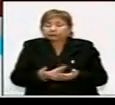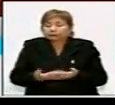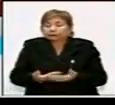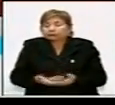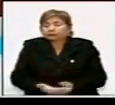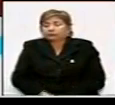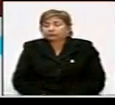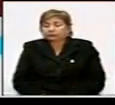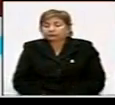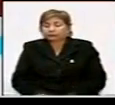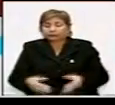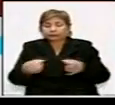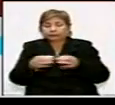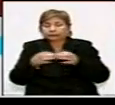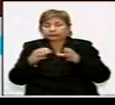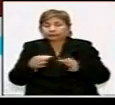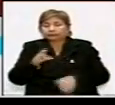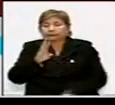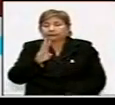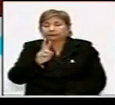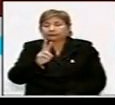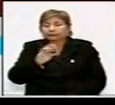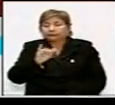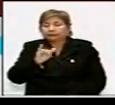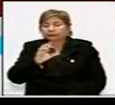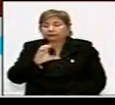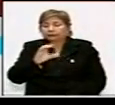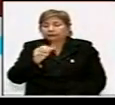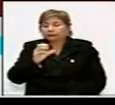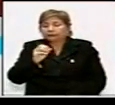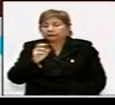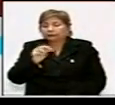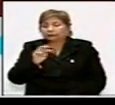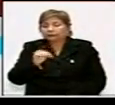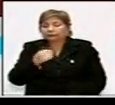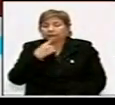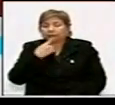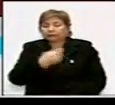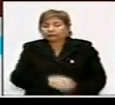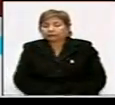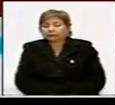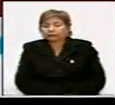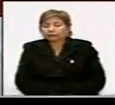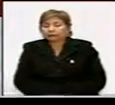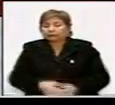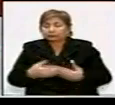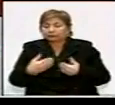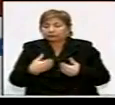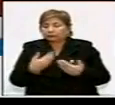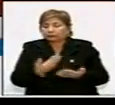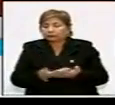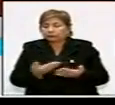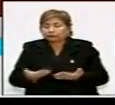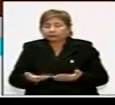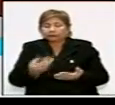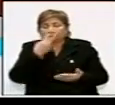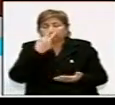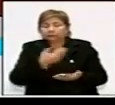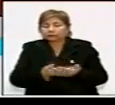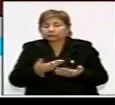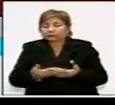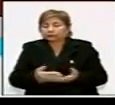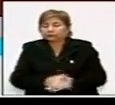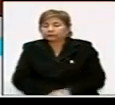a la congresista sindicato demás y como también hemos podido ver también